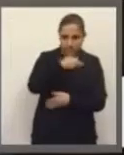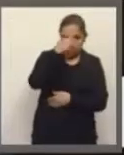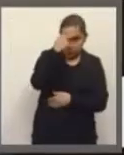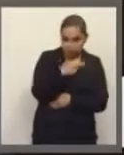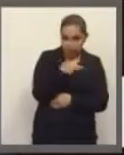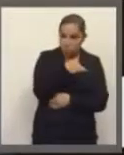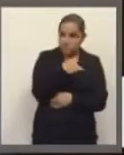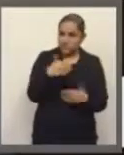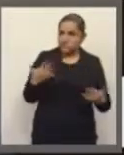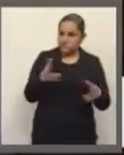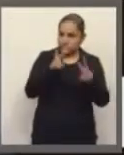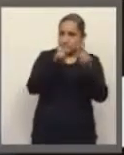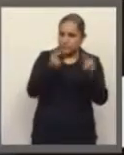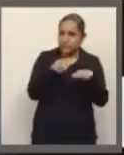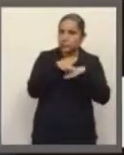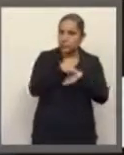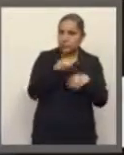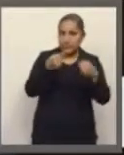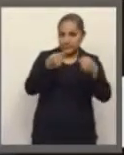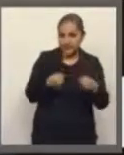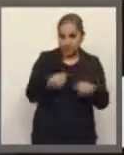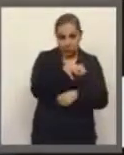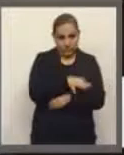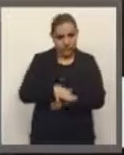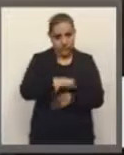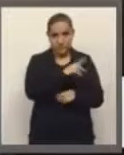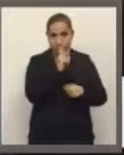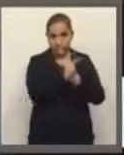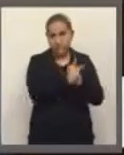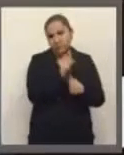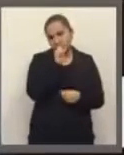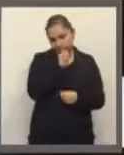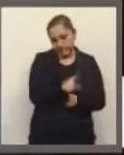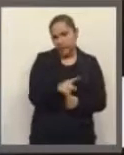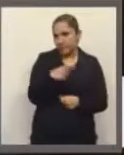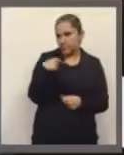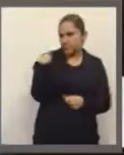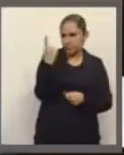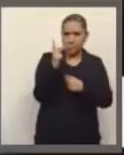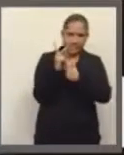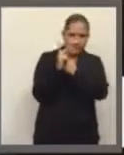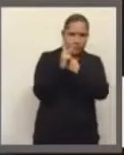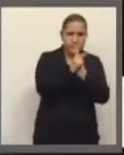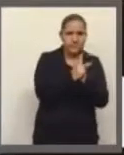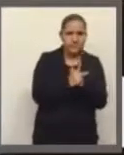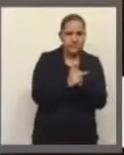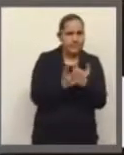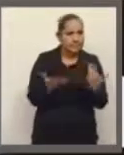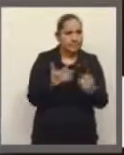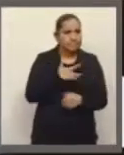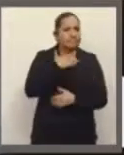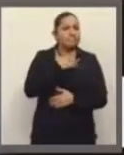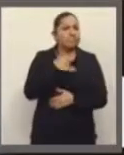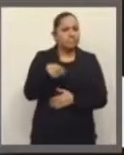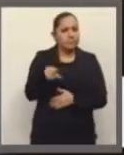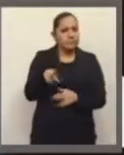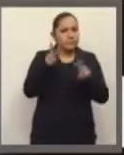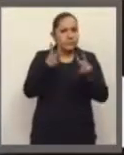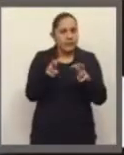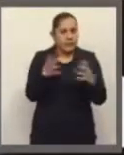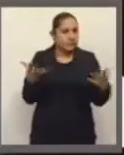en materia de seguridad nacional e internacional. La problemática que se vive en toda esa